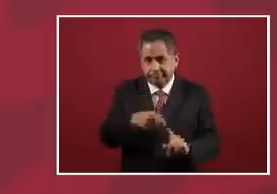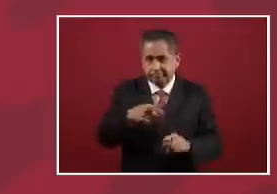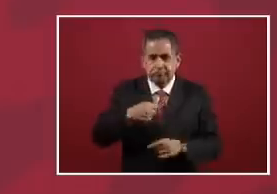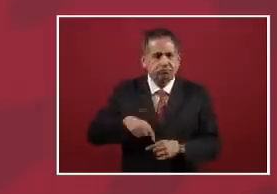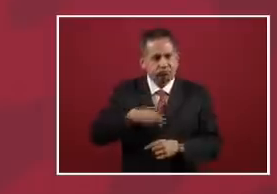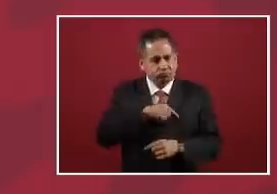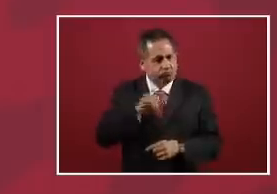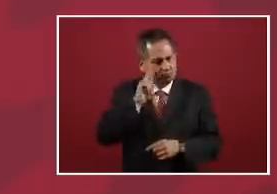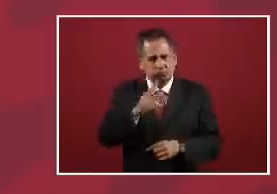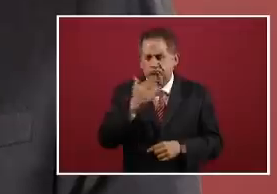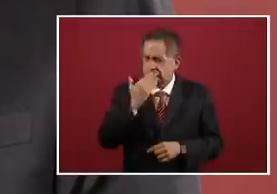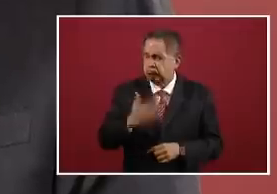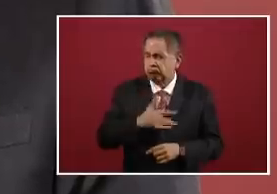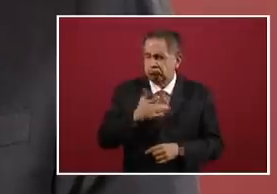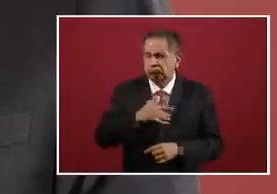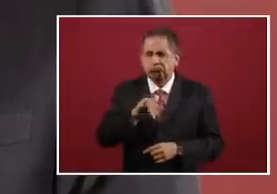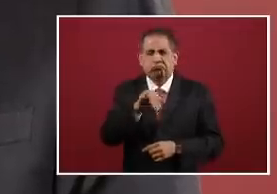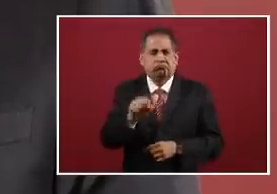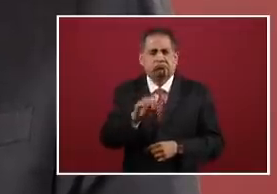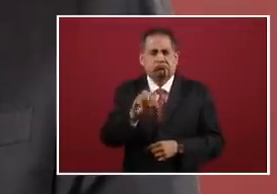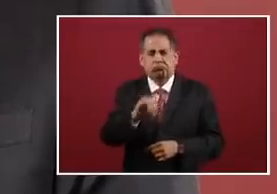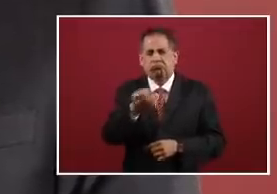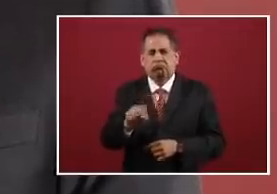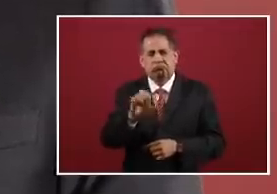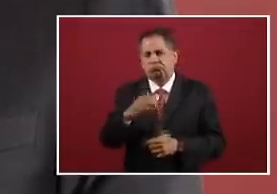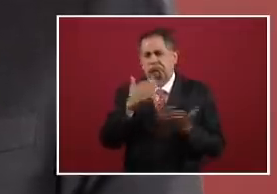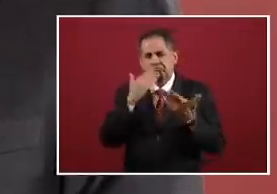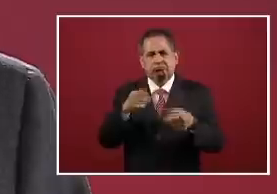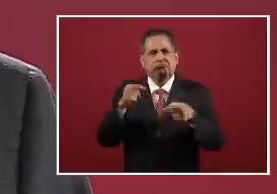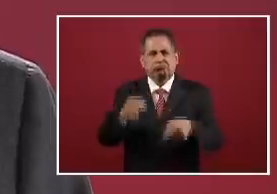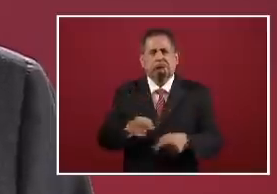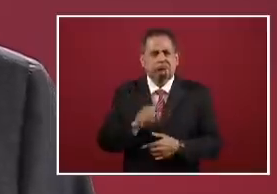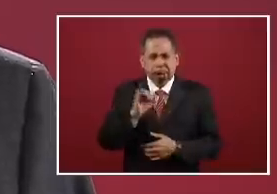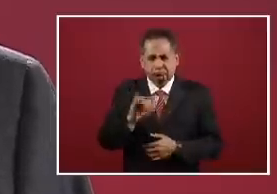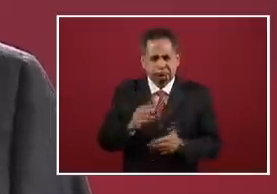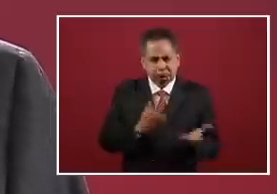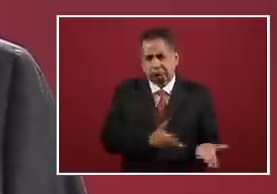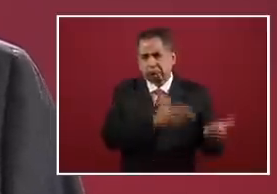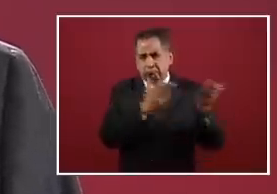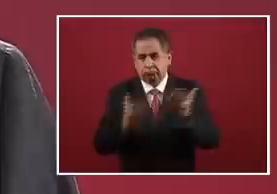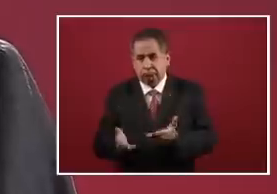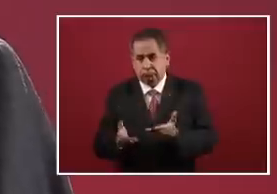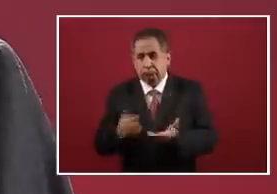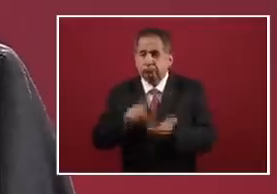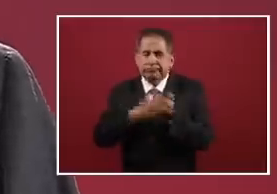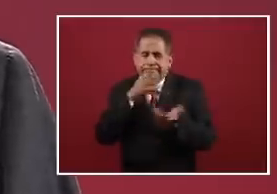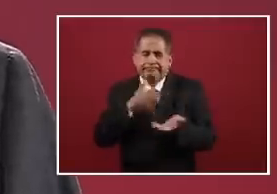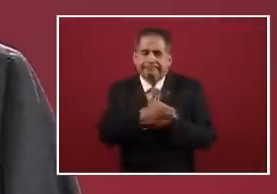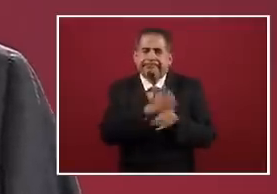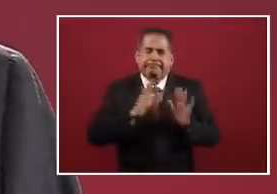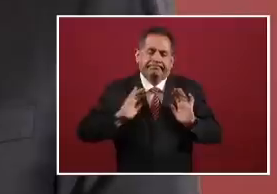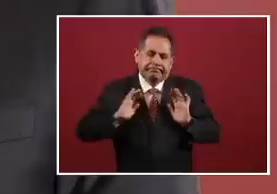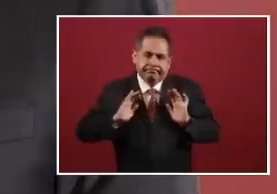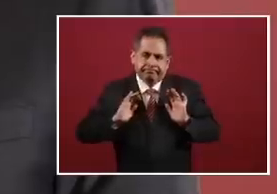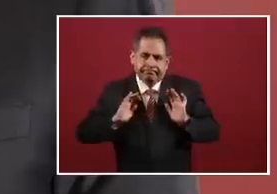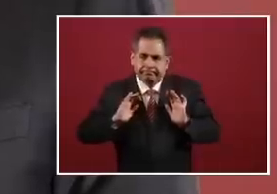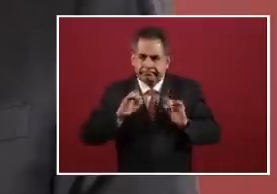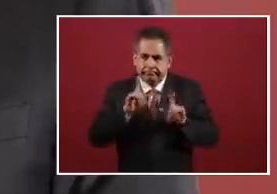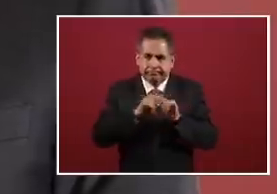vemos bien lo de José José, el que se traiga, no nos podemos meter a